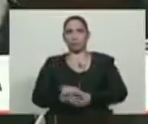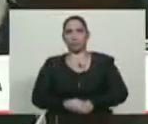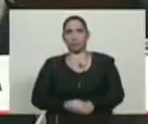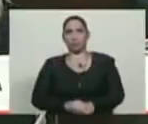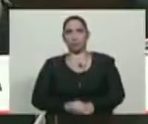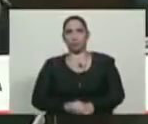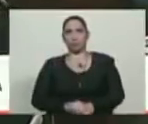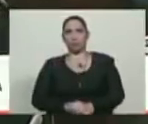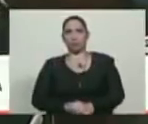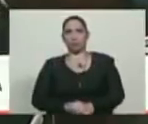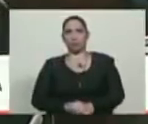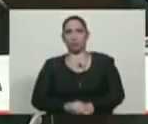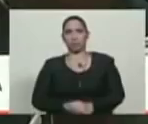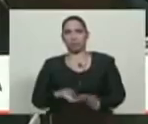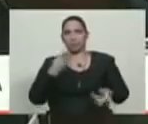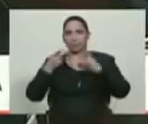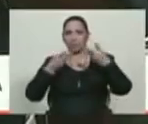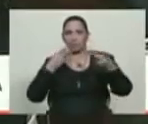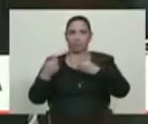política, diplomática, económica